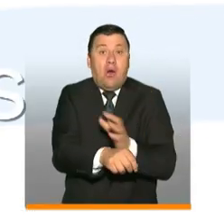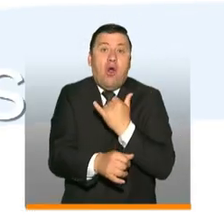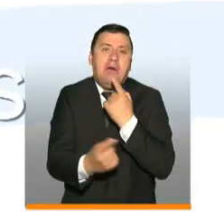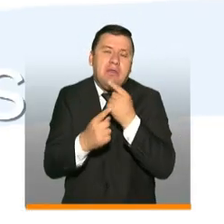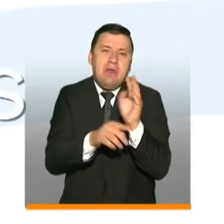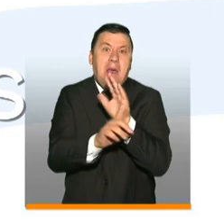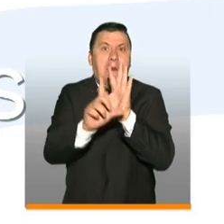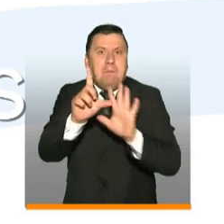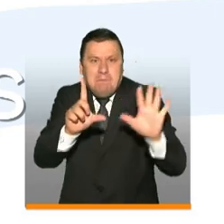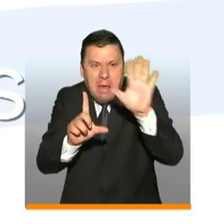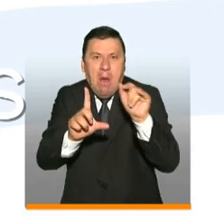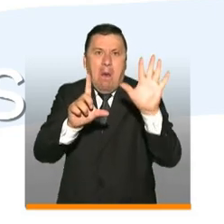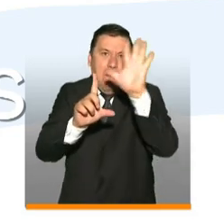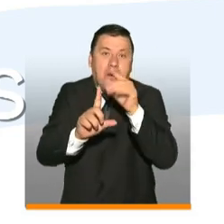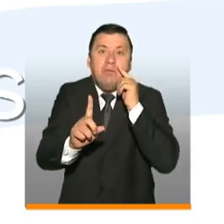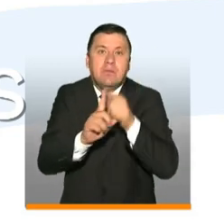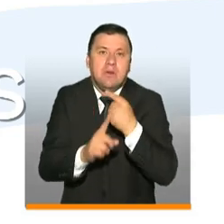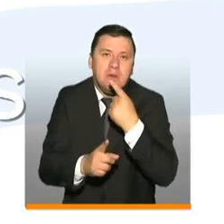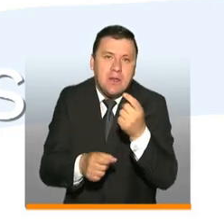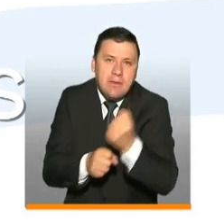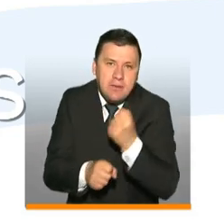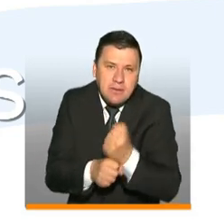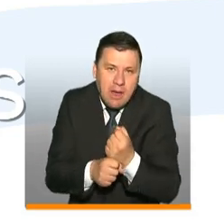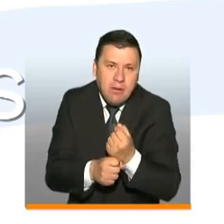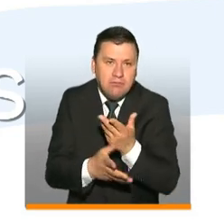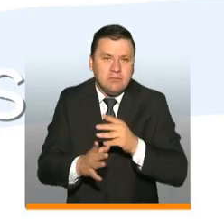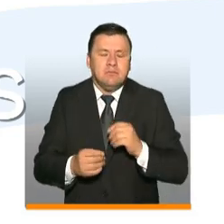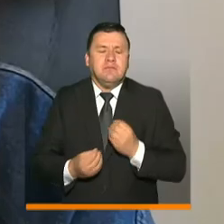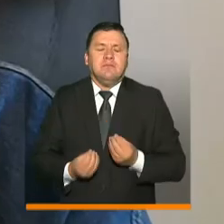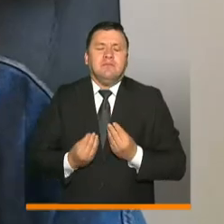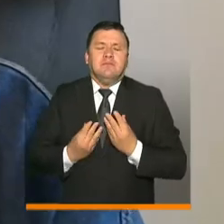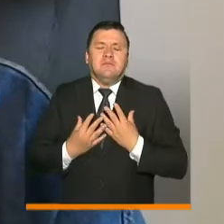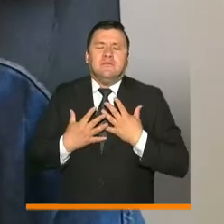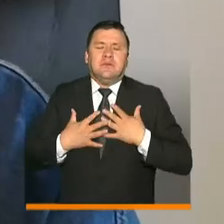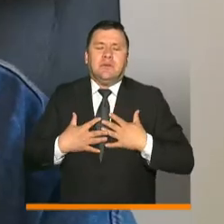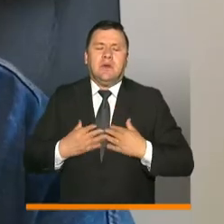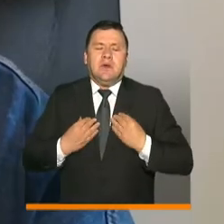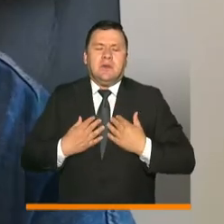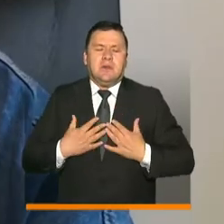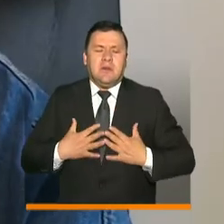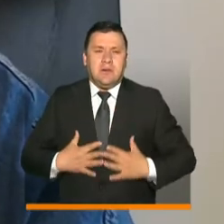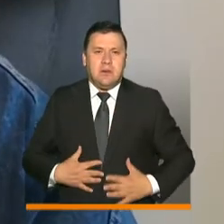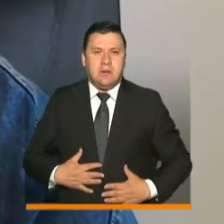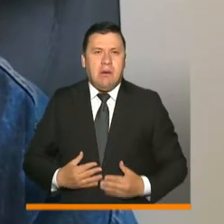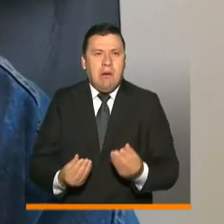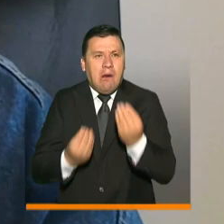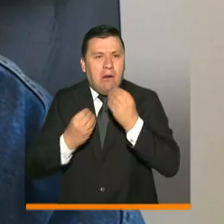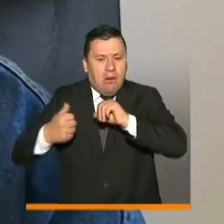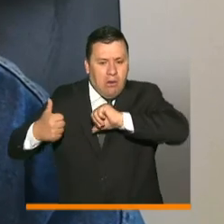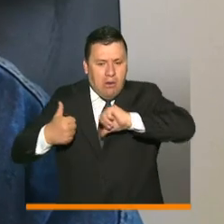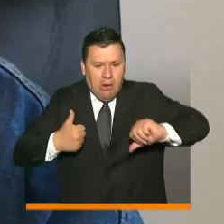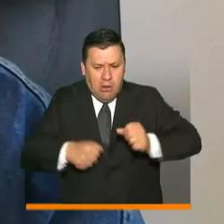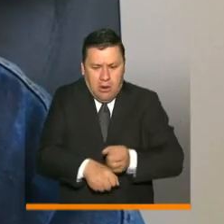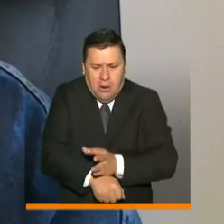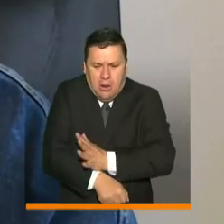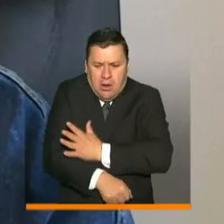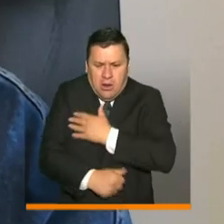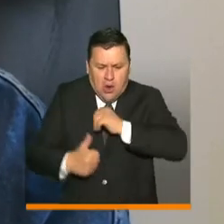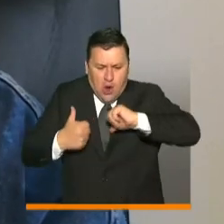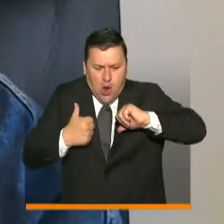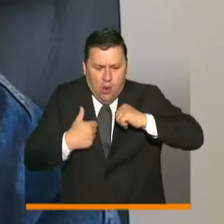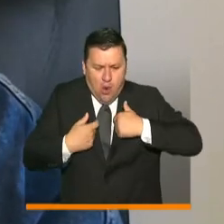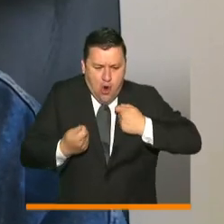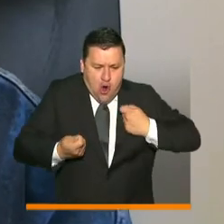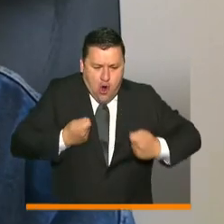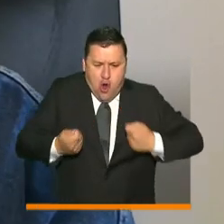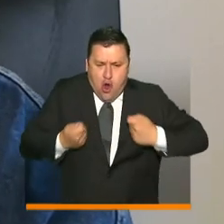y videos. Vamos a trabajar el reconocimiento de las emociones. Me ayuda a conocer un poco el comportamiento de mis emociones y de cómo puedo